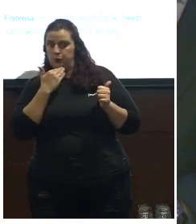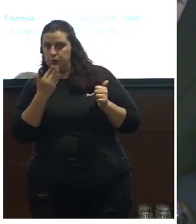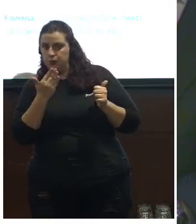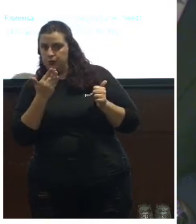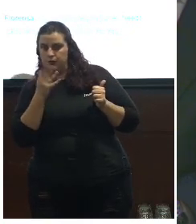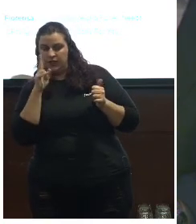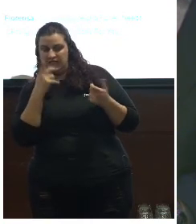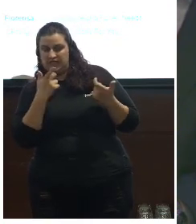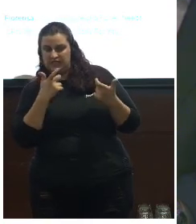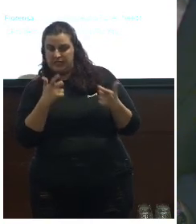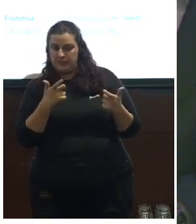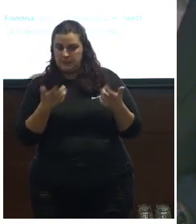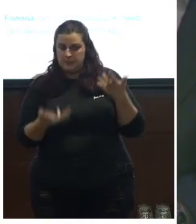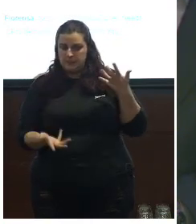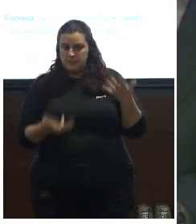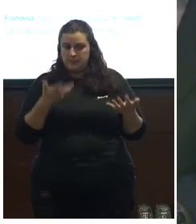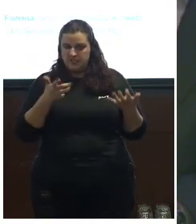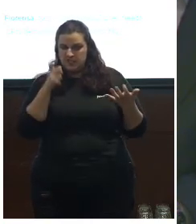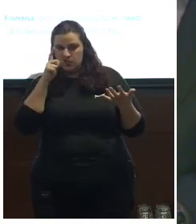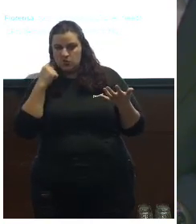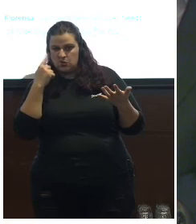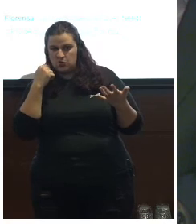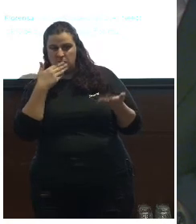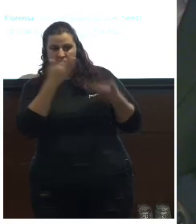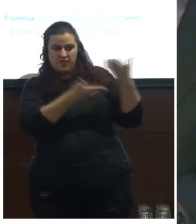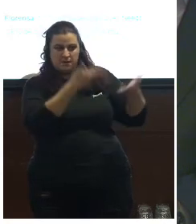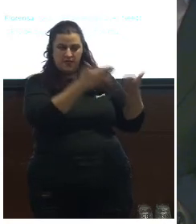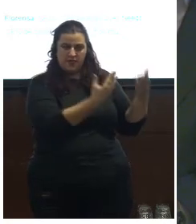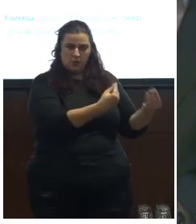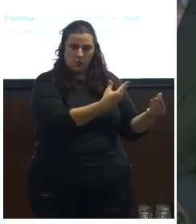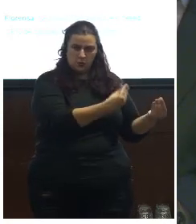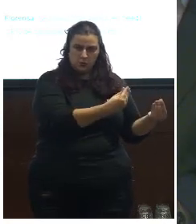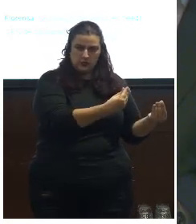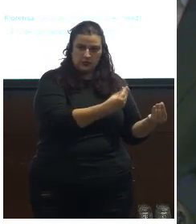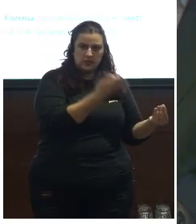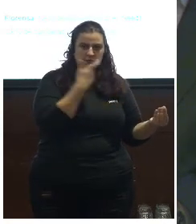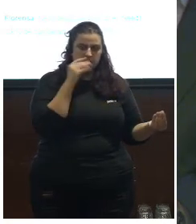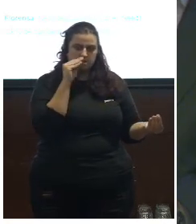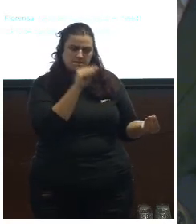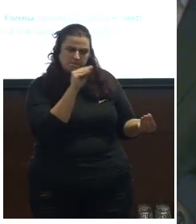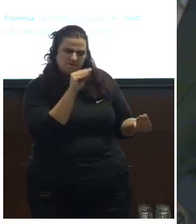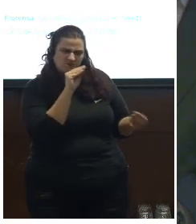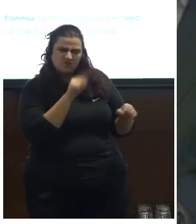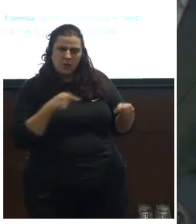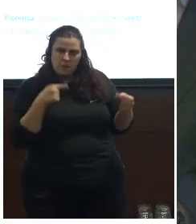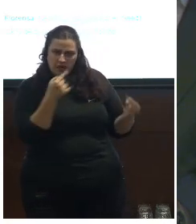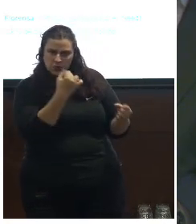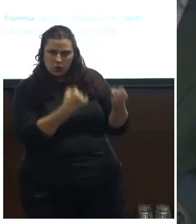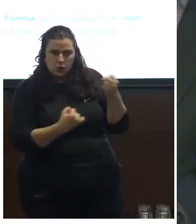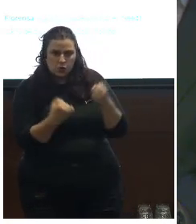un sector receptivo como muy acostumbrado a tener mucha demanda, y cuando la pelas o le hablas del impacto económico,